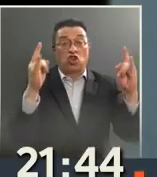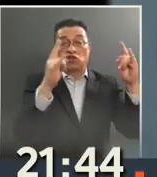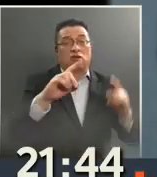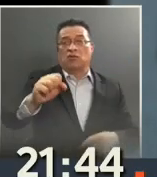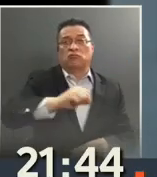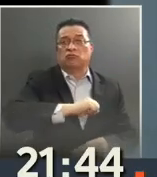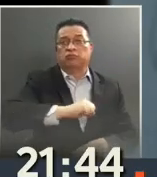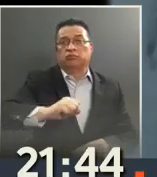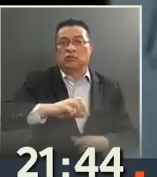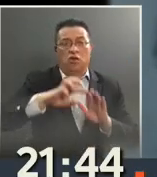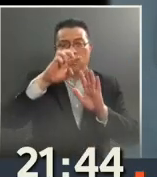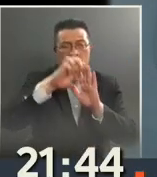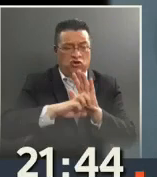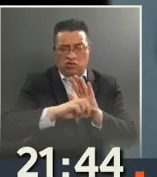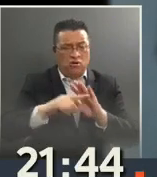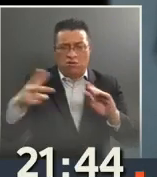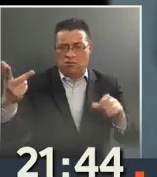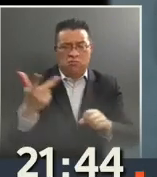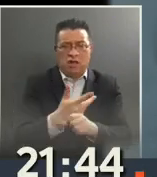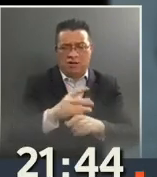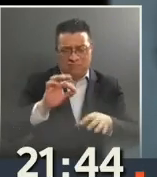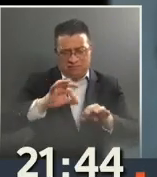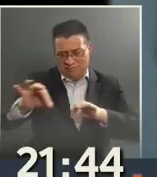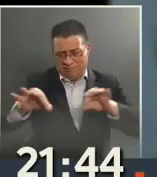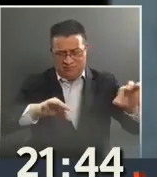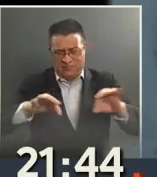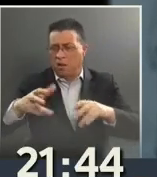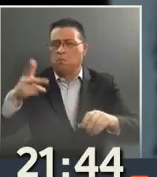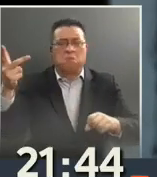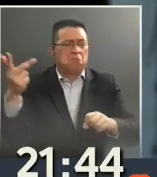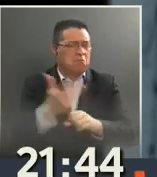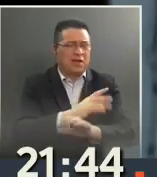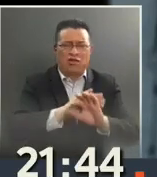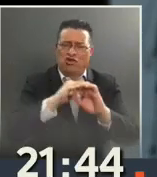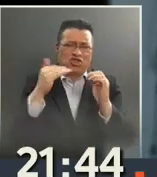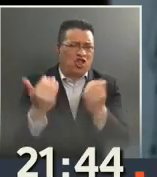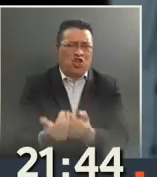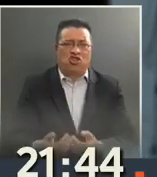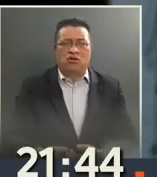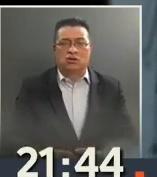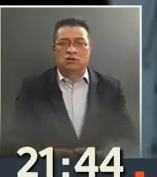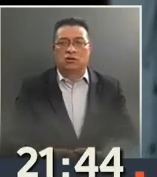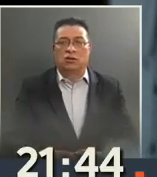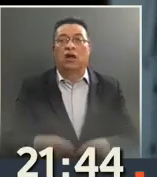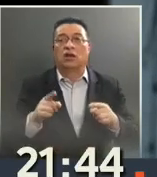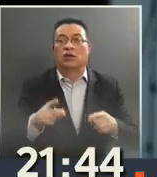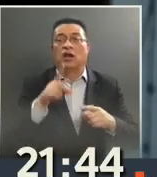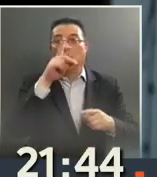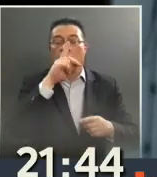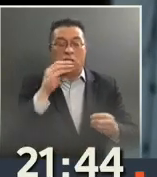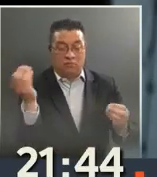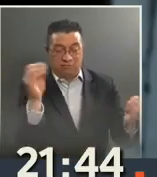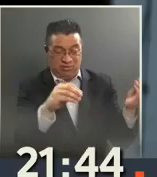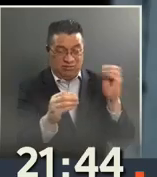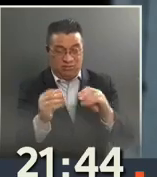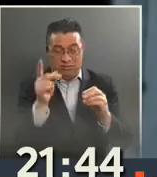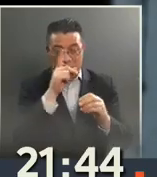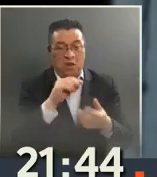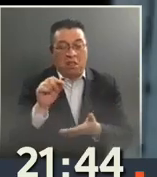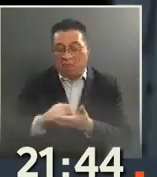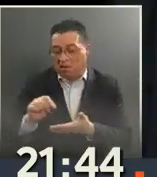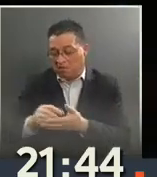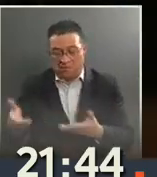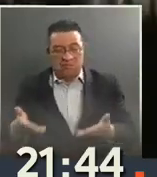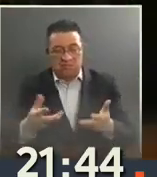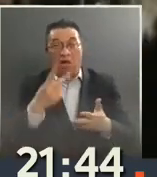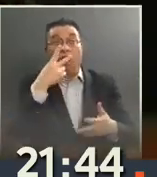proyecto demasiado invasivo que está muy mal hecho desde un principio. Que está hecho como de un escritorio, sin ver